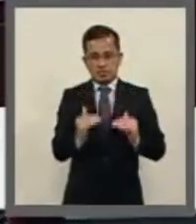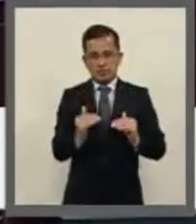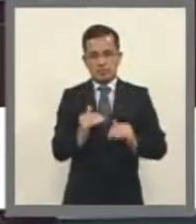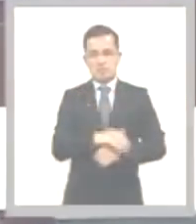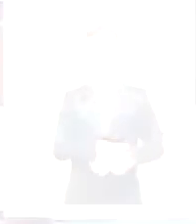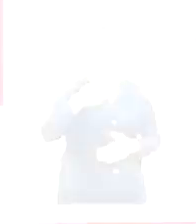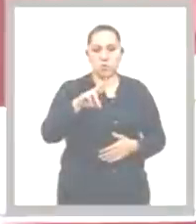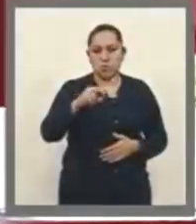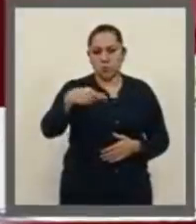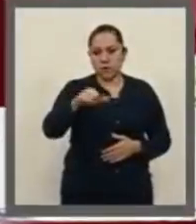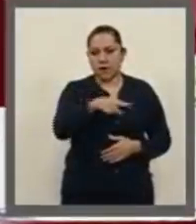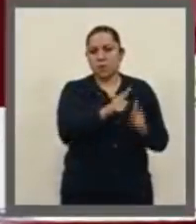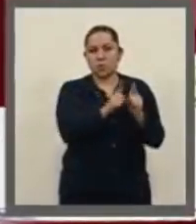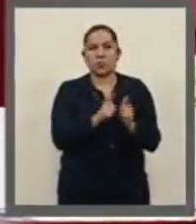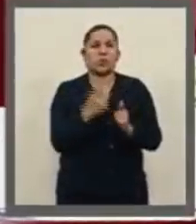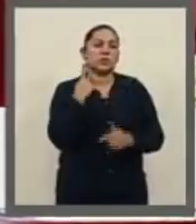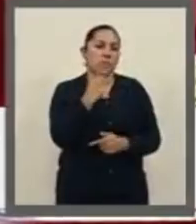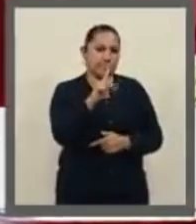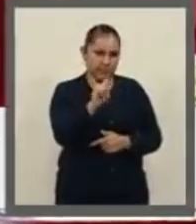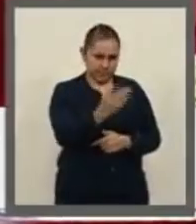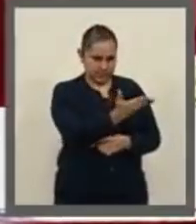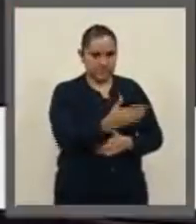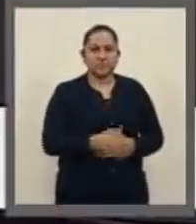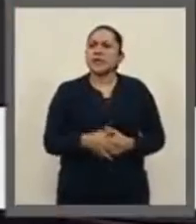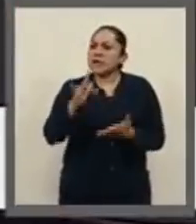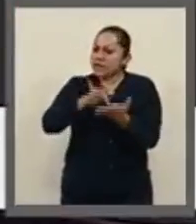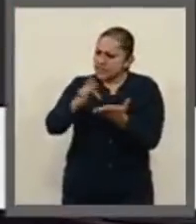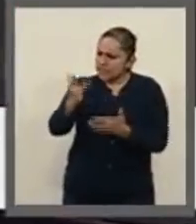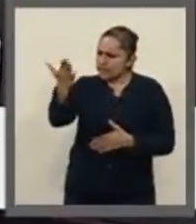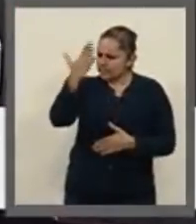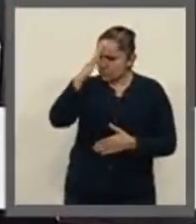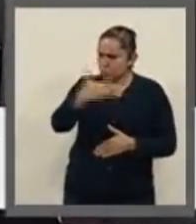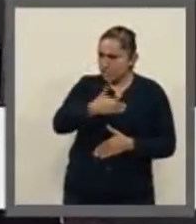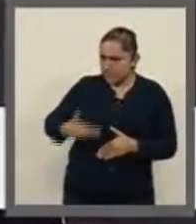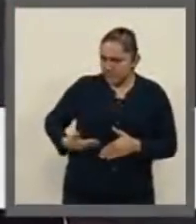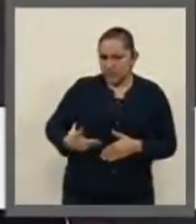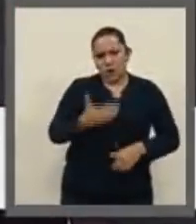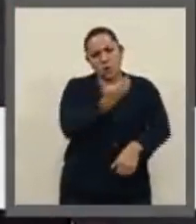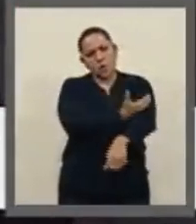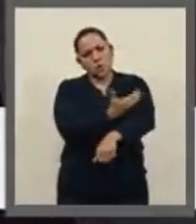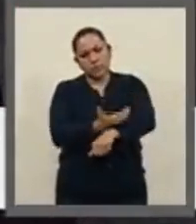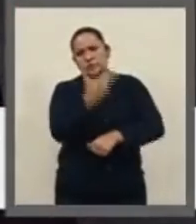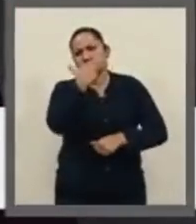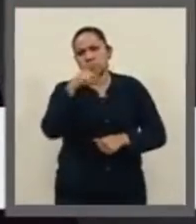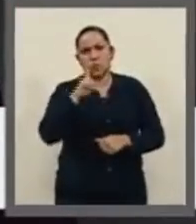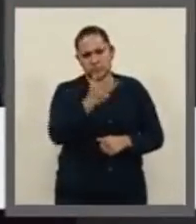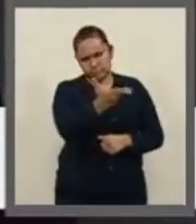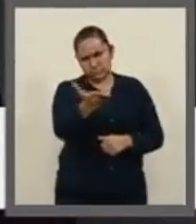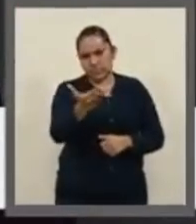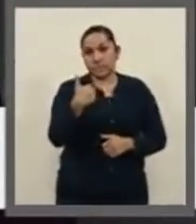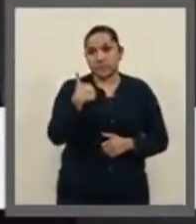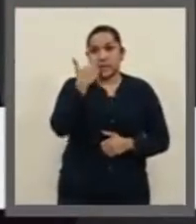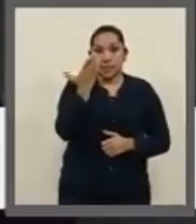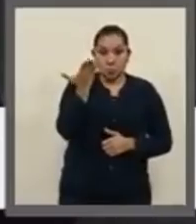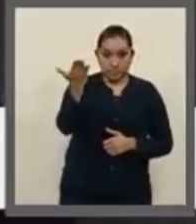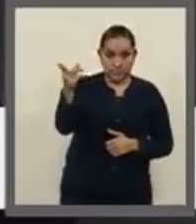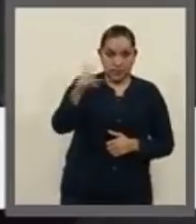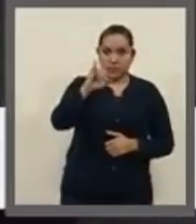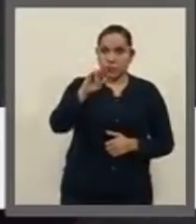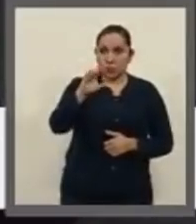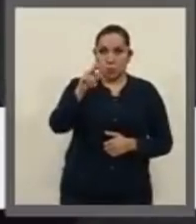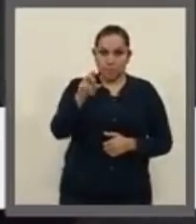secretario. Sí, diputada presidenta, compañeros, solicitarle a la Junta de Coordinación Política que no nos haga